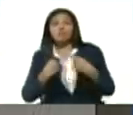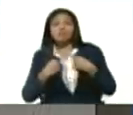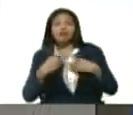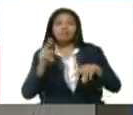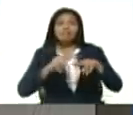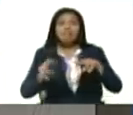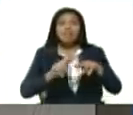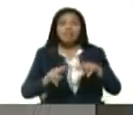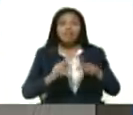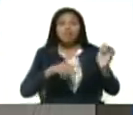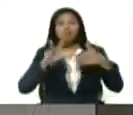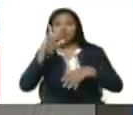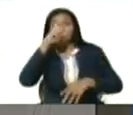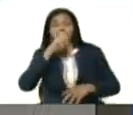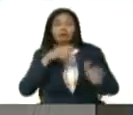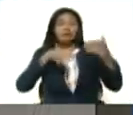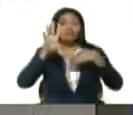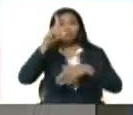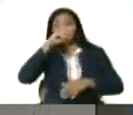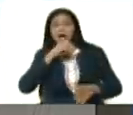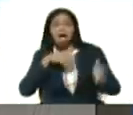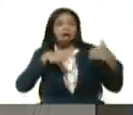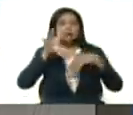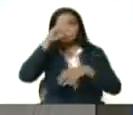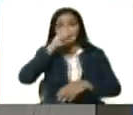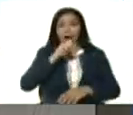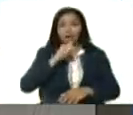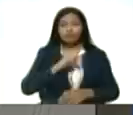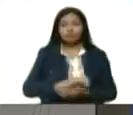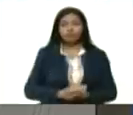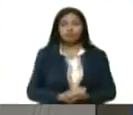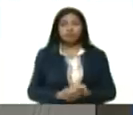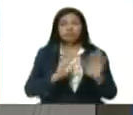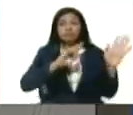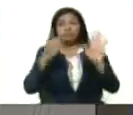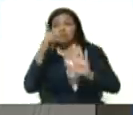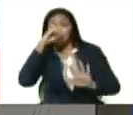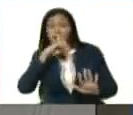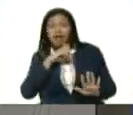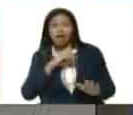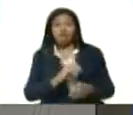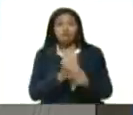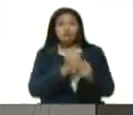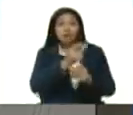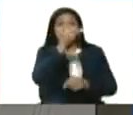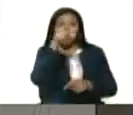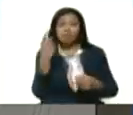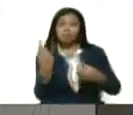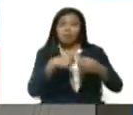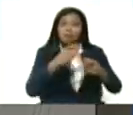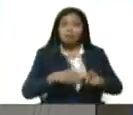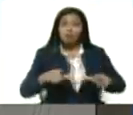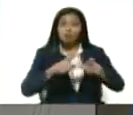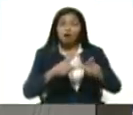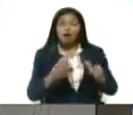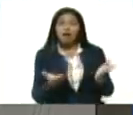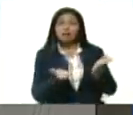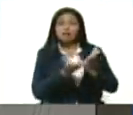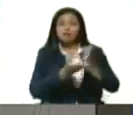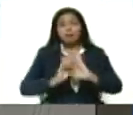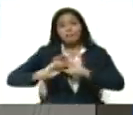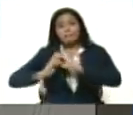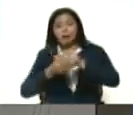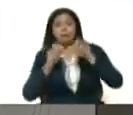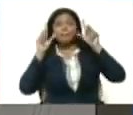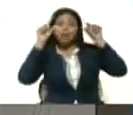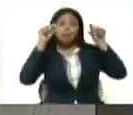niños de 12 años, de 14 años, de 15 años, de 16 años y de los trabajadores de ese centro de entrenamiento de béisbol,